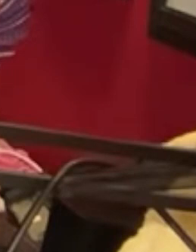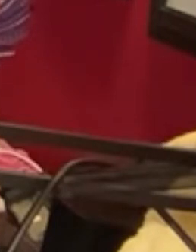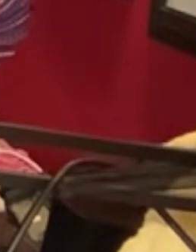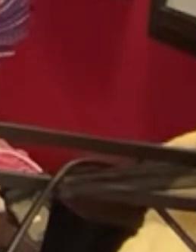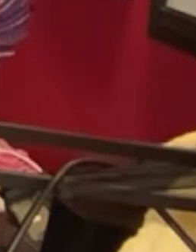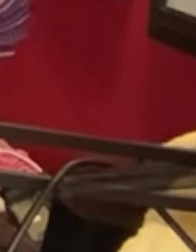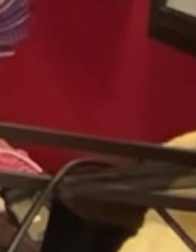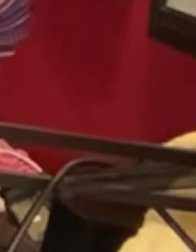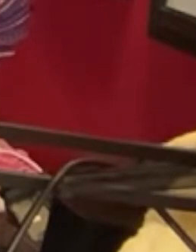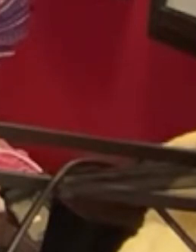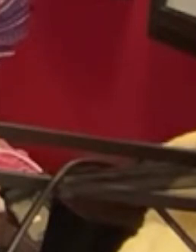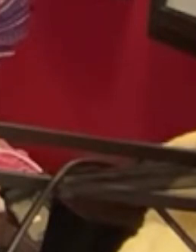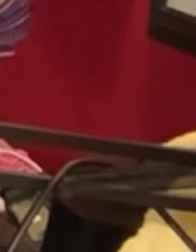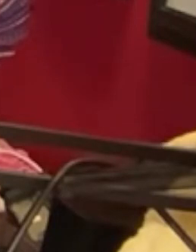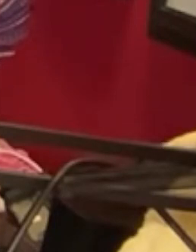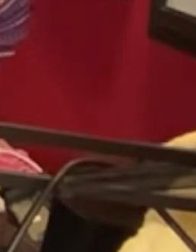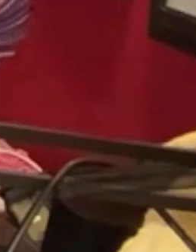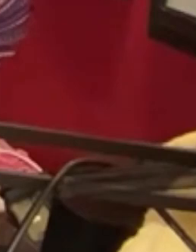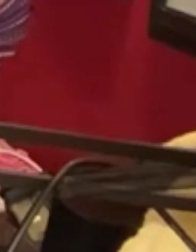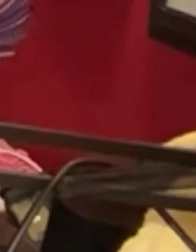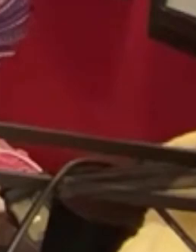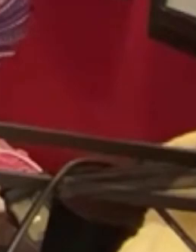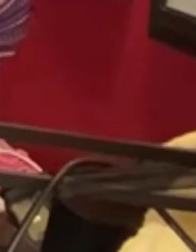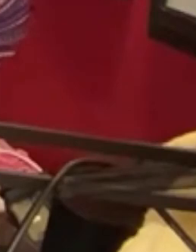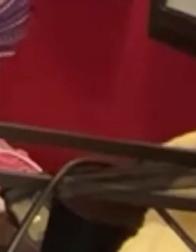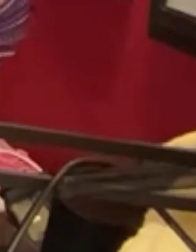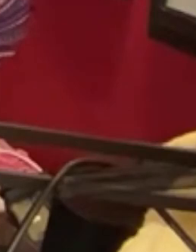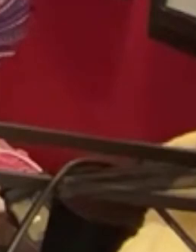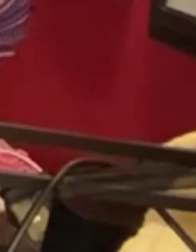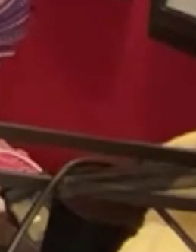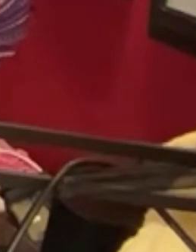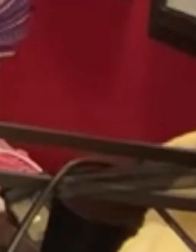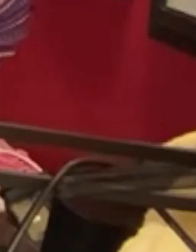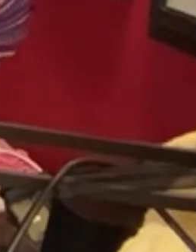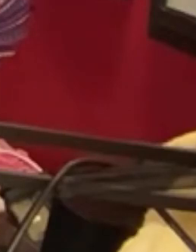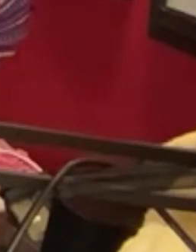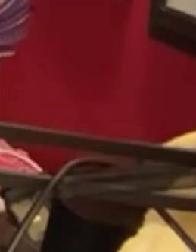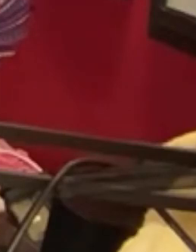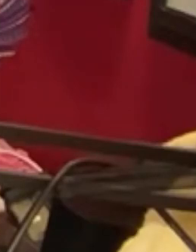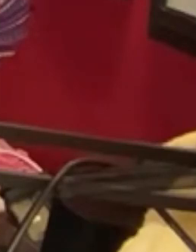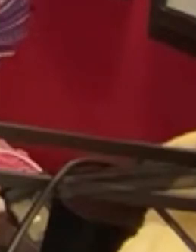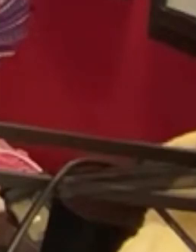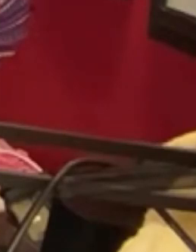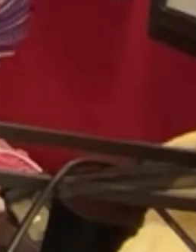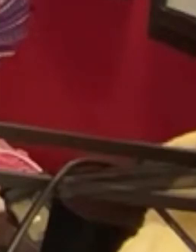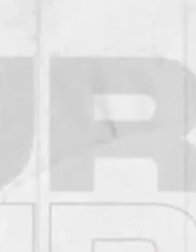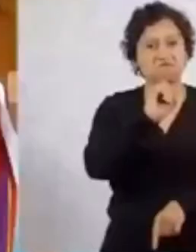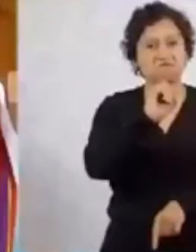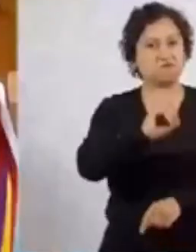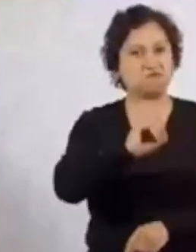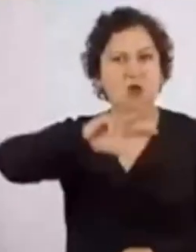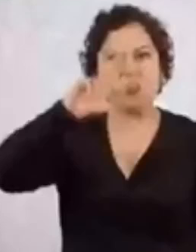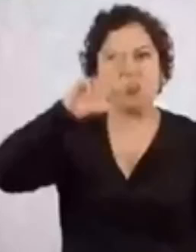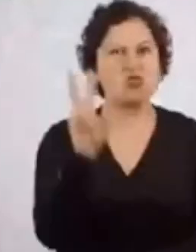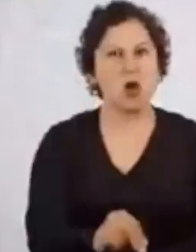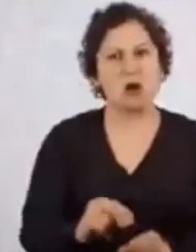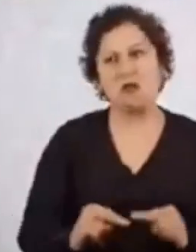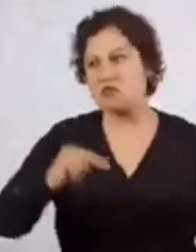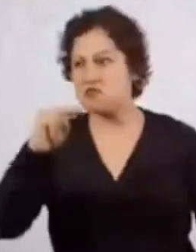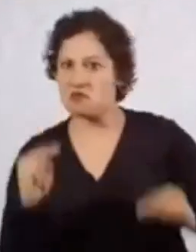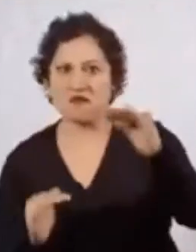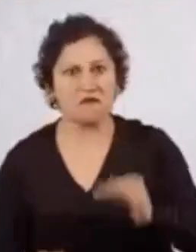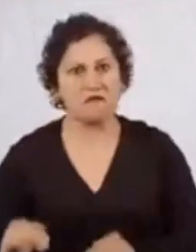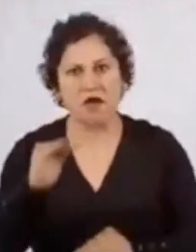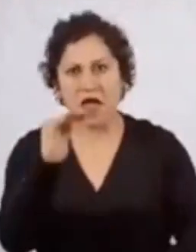del Conasupo, que por la leche, que por el pan, todo este rollo. Yo de niño, en los discursos de los políticos, de los